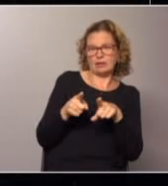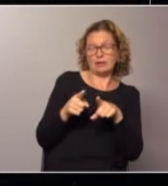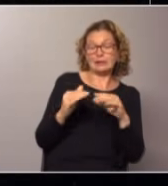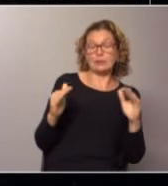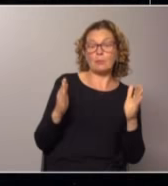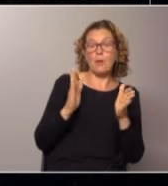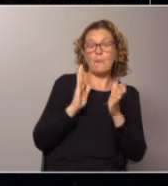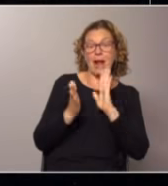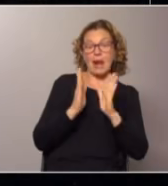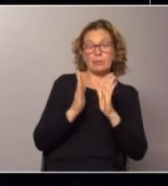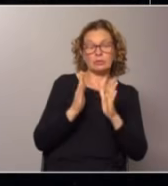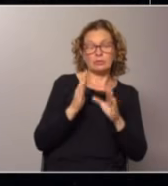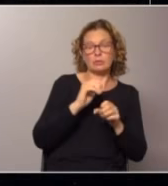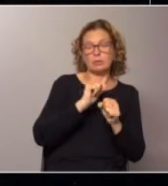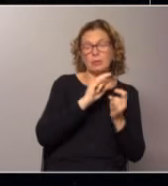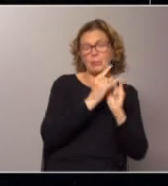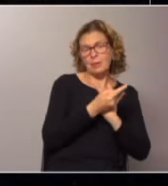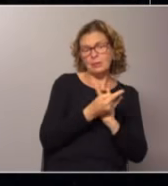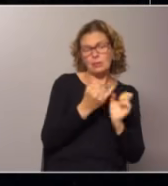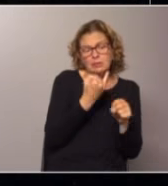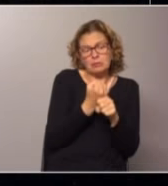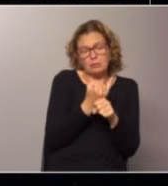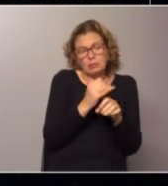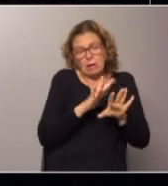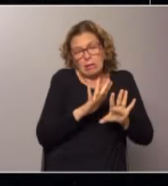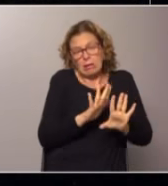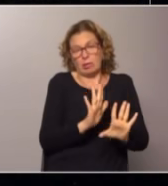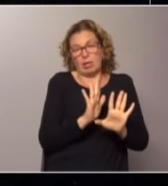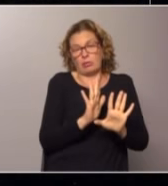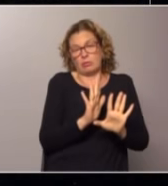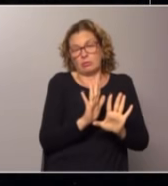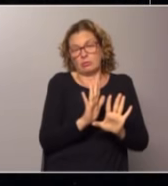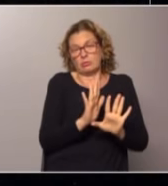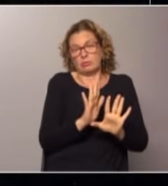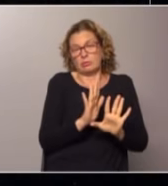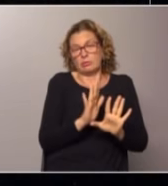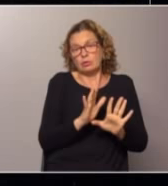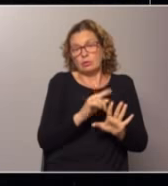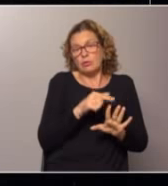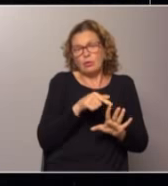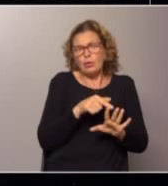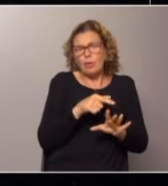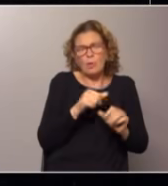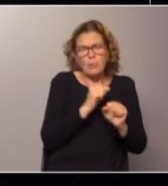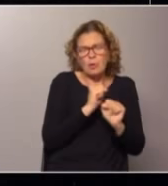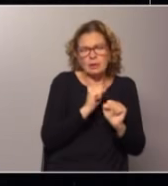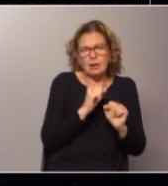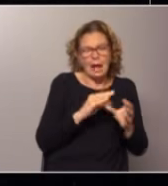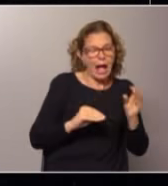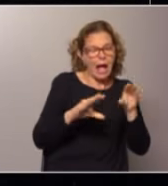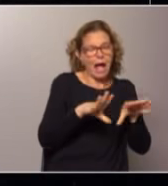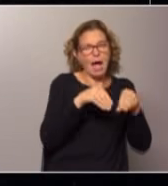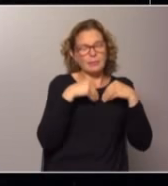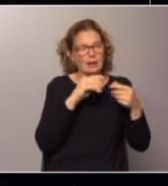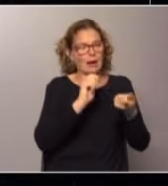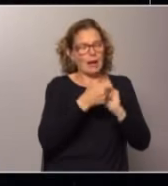paralelo los parlamentos son unas instituciones que se han quedado y que no son capaces de adaptarse a esa rapidez